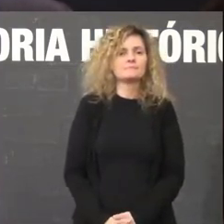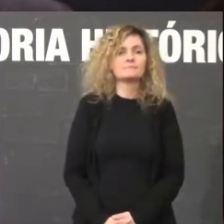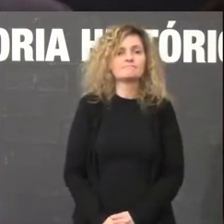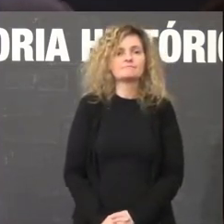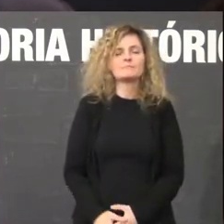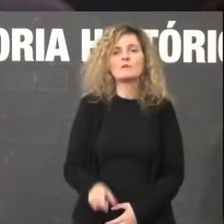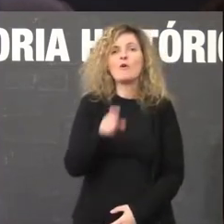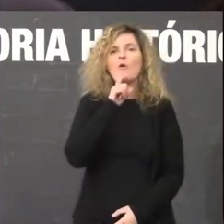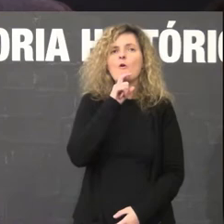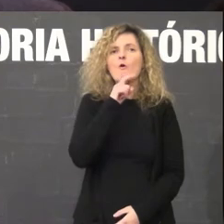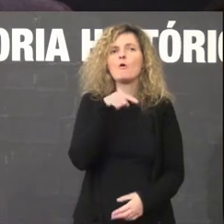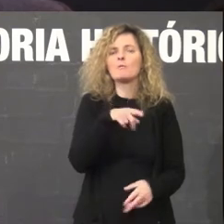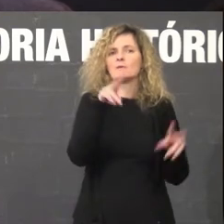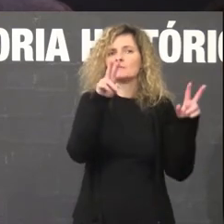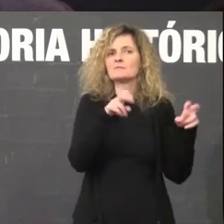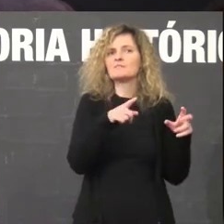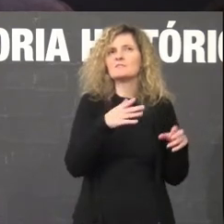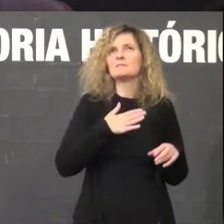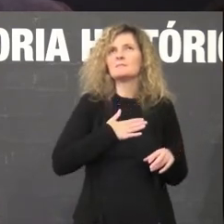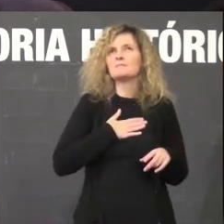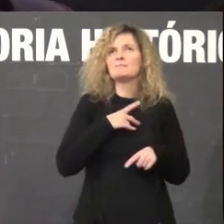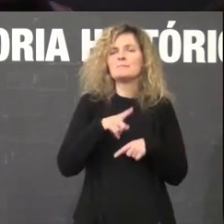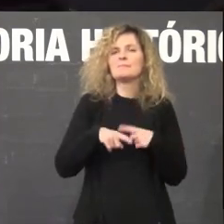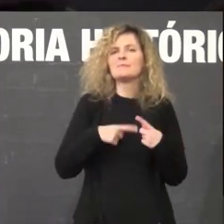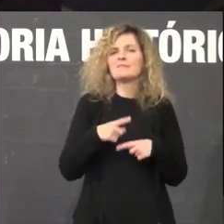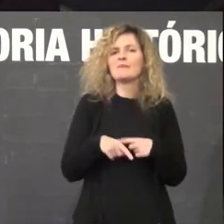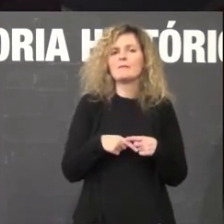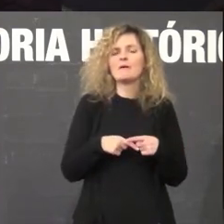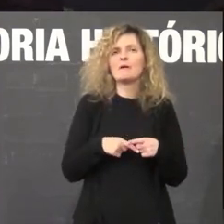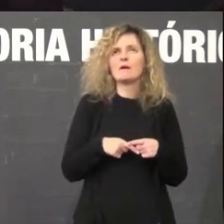Como era este asunto? Miña familia